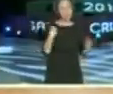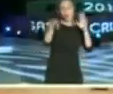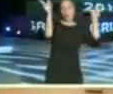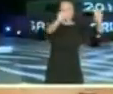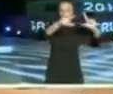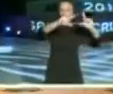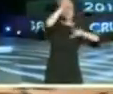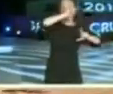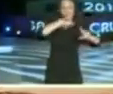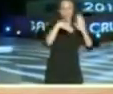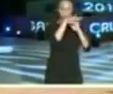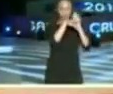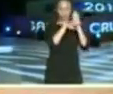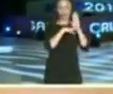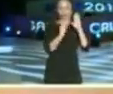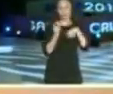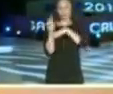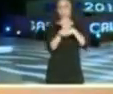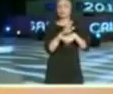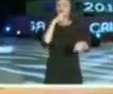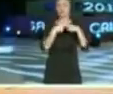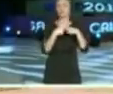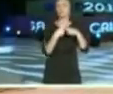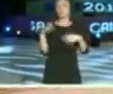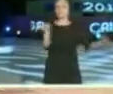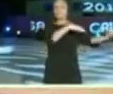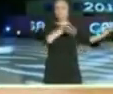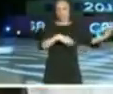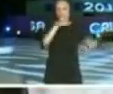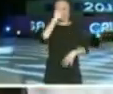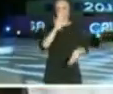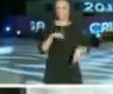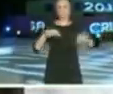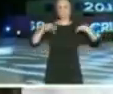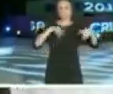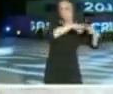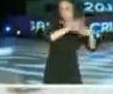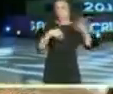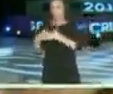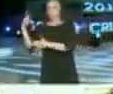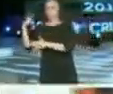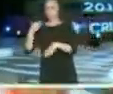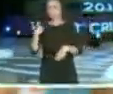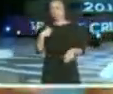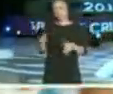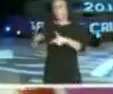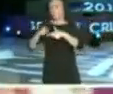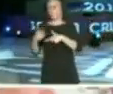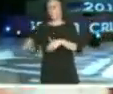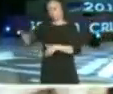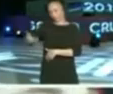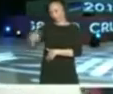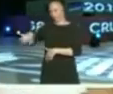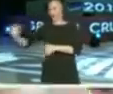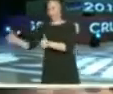Canarias, yo presento el programa Traviata en directo siempre entre semana. Soy primo de padrón becario desde ese día, desde